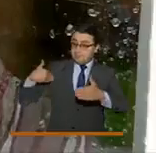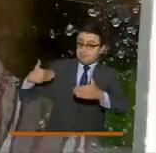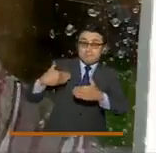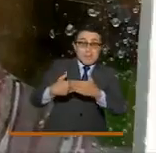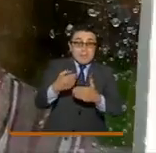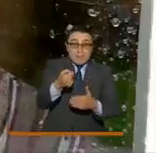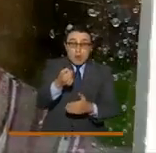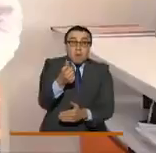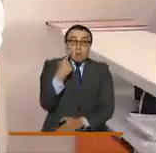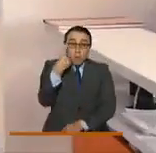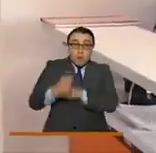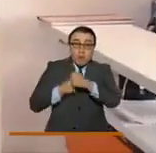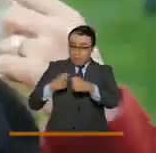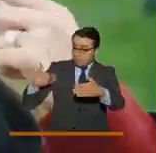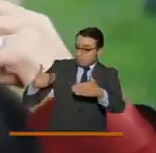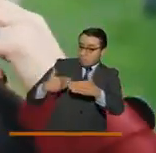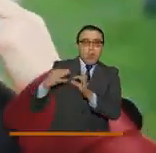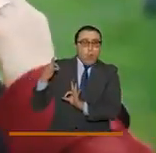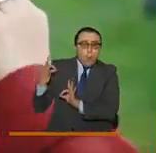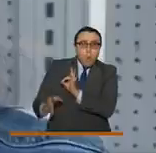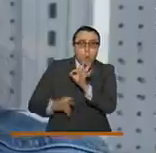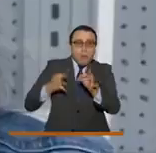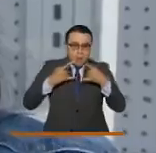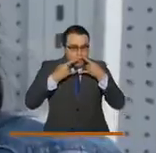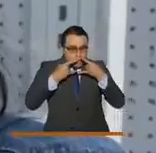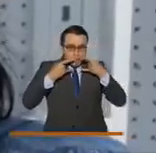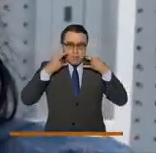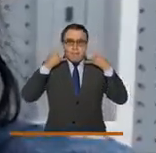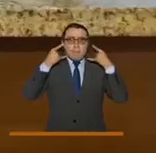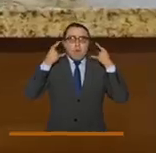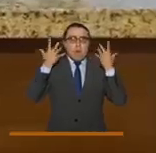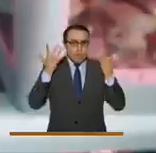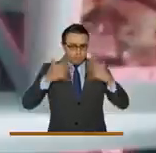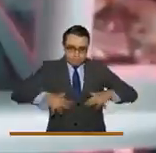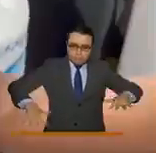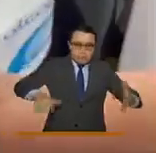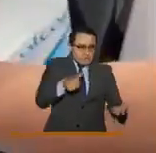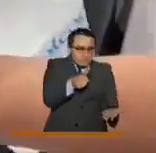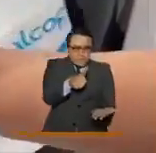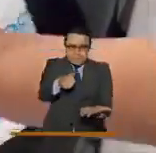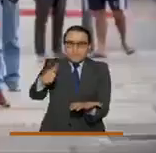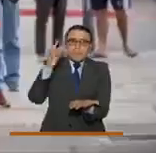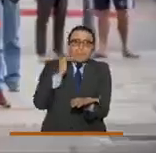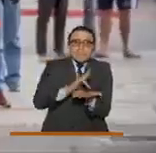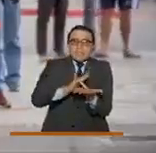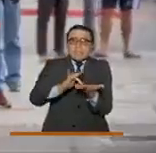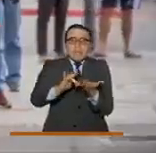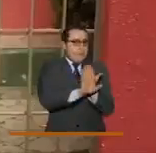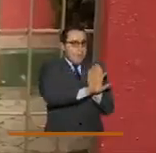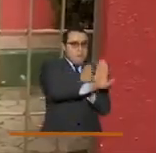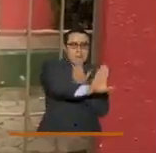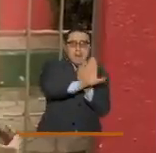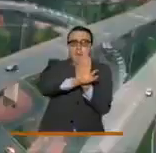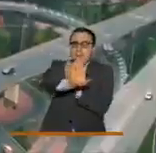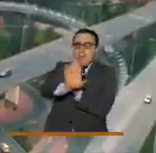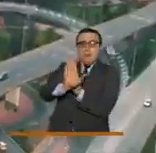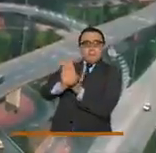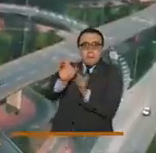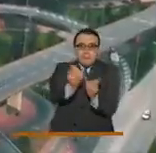Pasamos casi un año cuidándonos. Nos pusimos tapabocas, desinfectamos todo, mantuvimos la